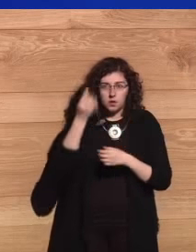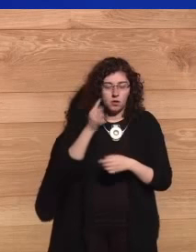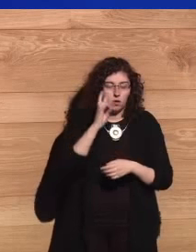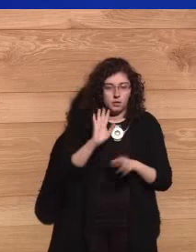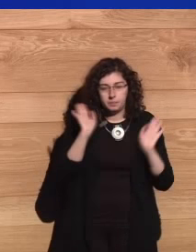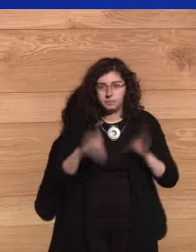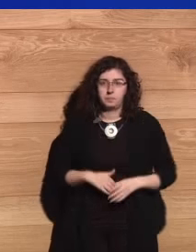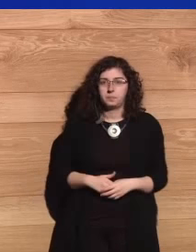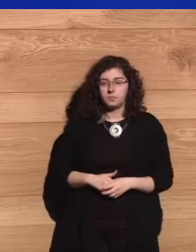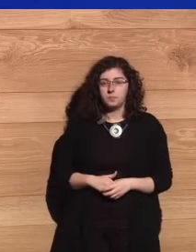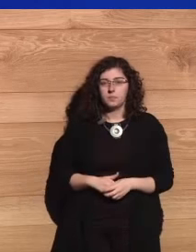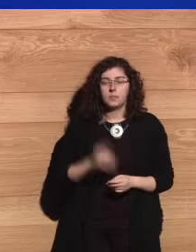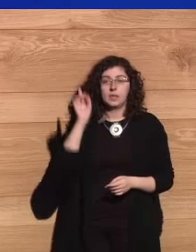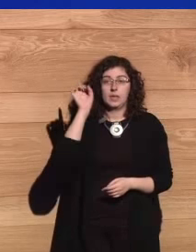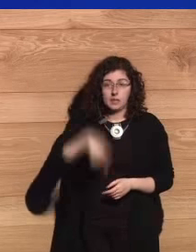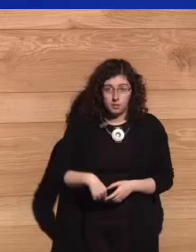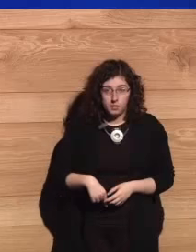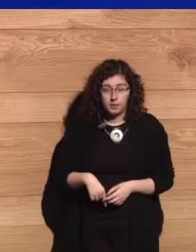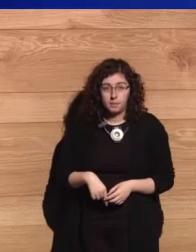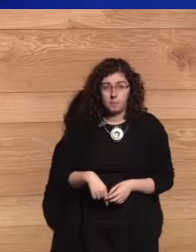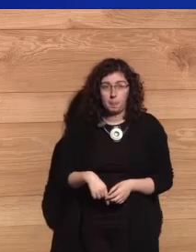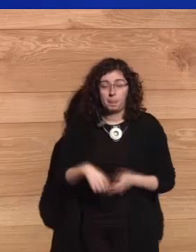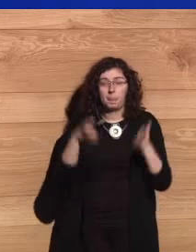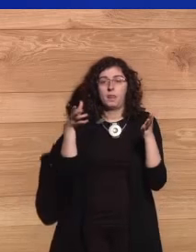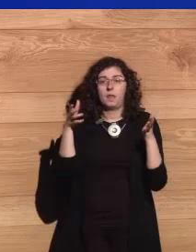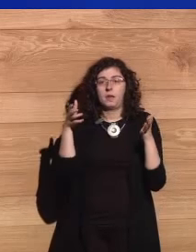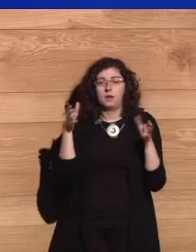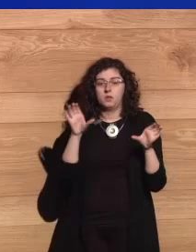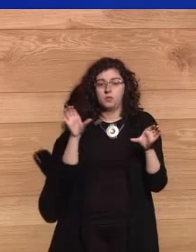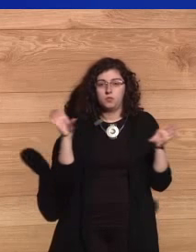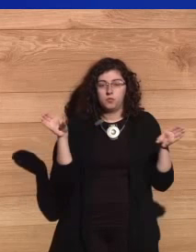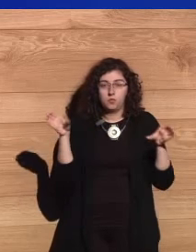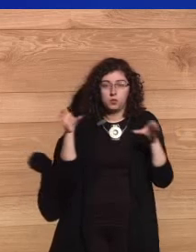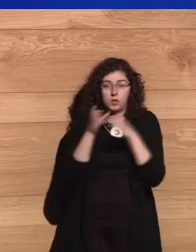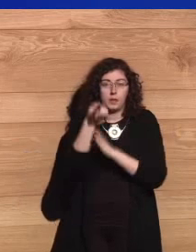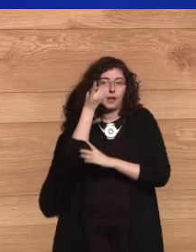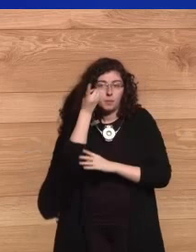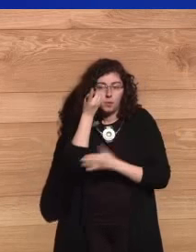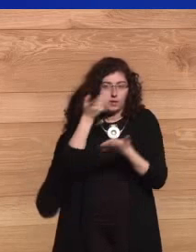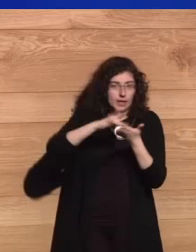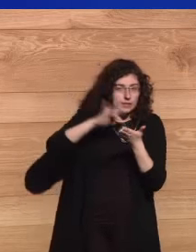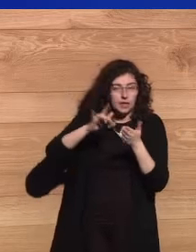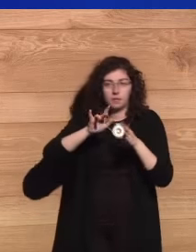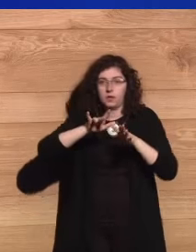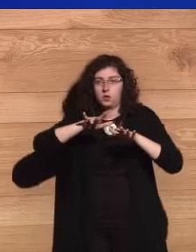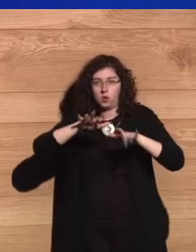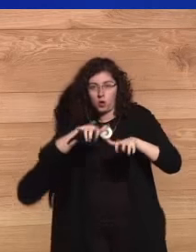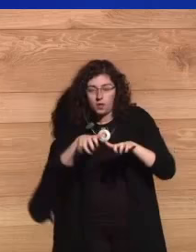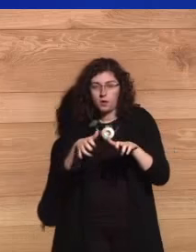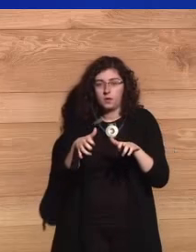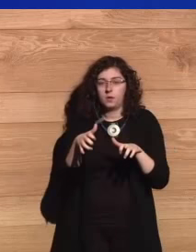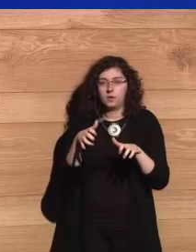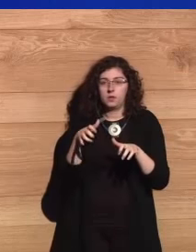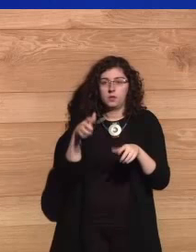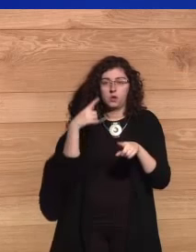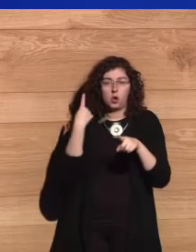ahora. Y también igualmente, los equipos, el smartphone, las tablets, los ordenadores, los